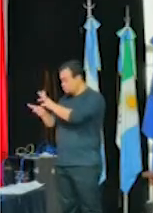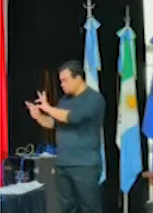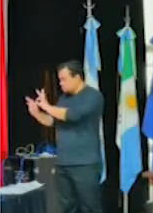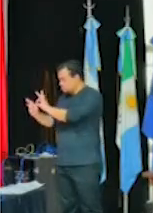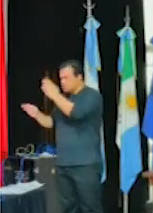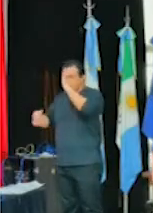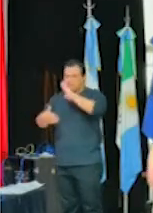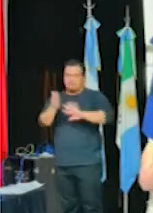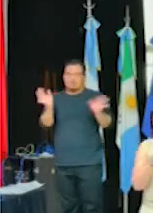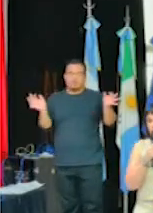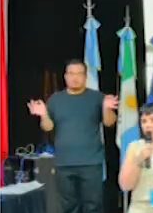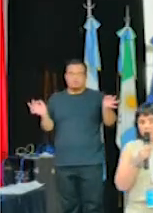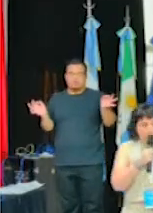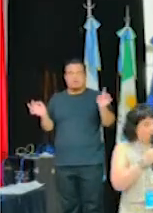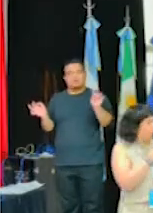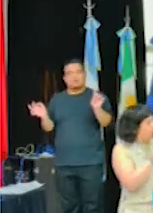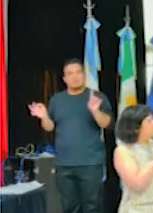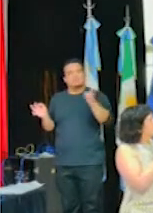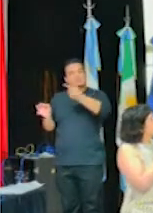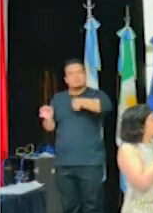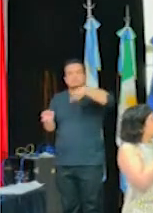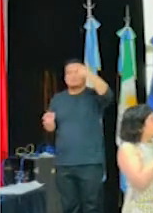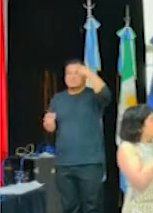paciente, cuidándonos para poder cuidar.